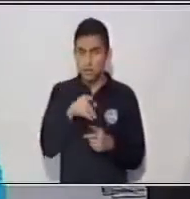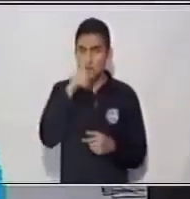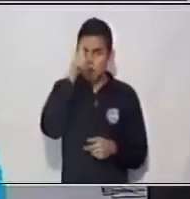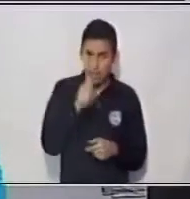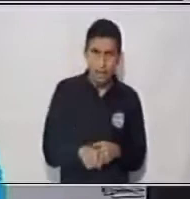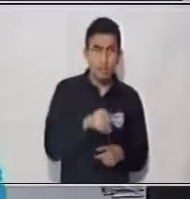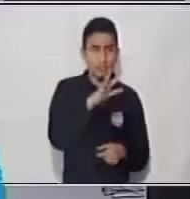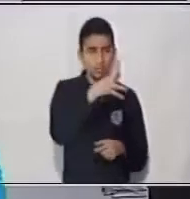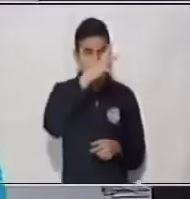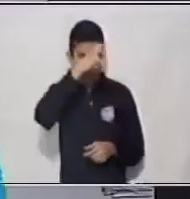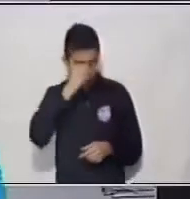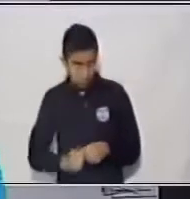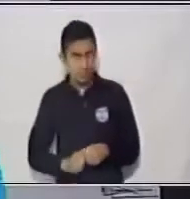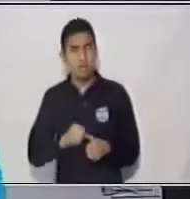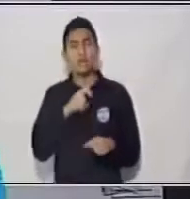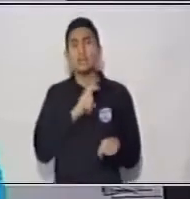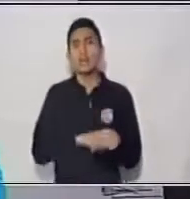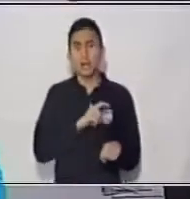la unidad de tiempo.